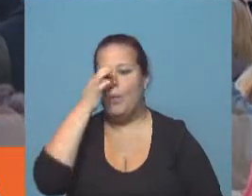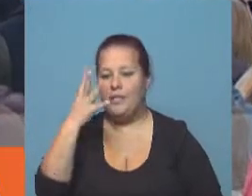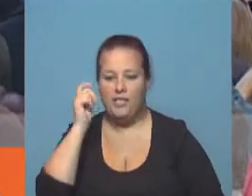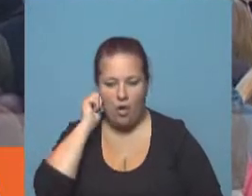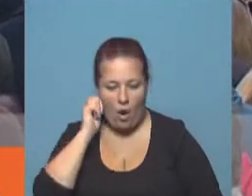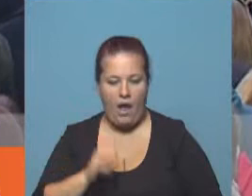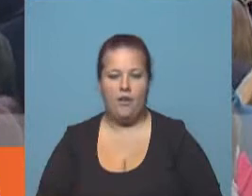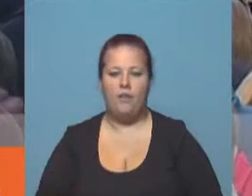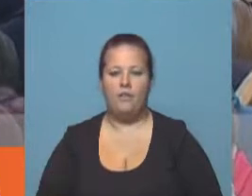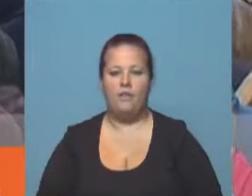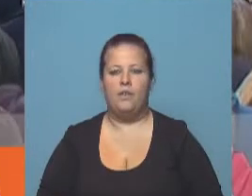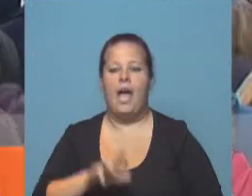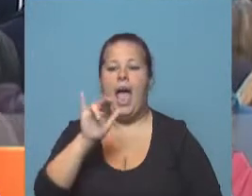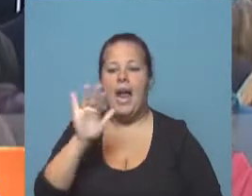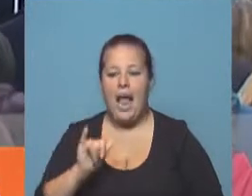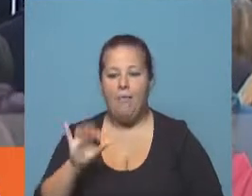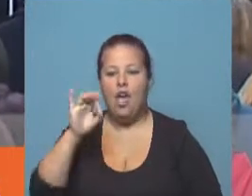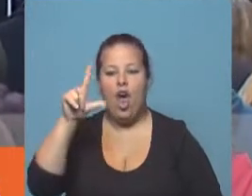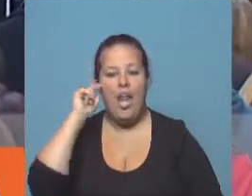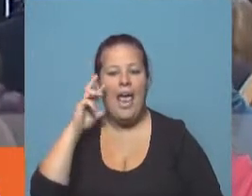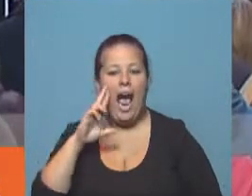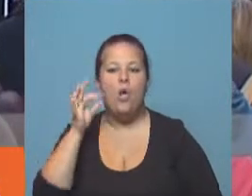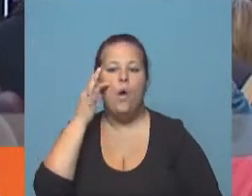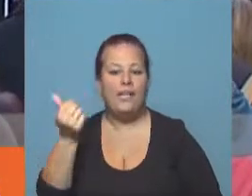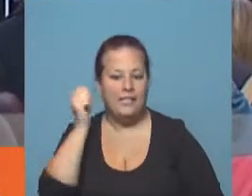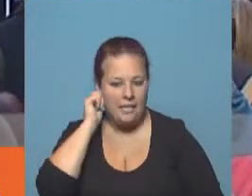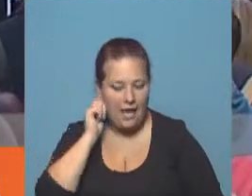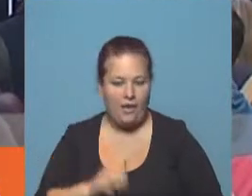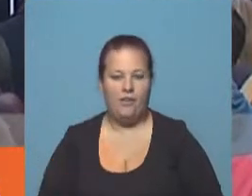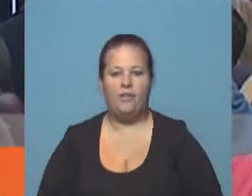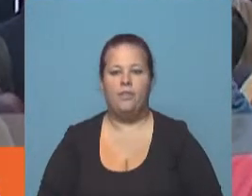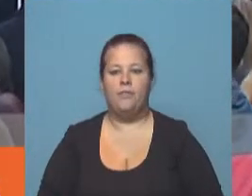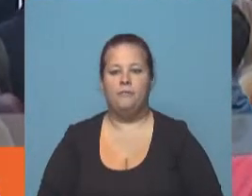años. Ramírez Olegario, 46 años.